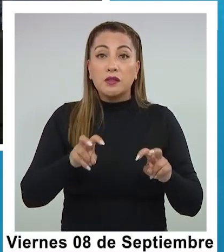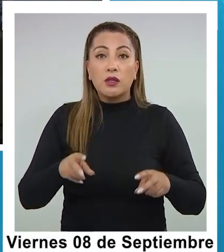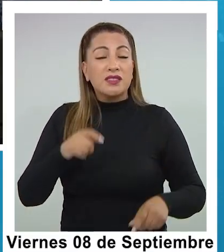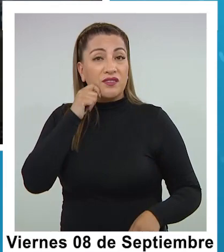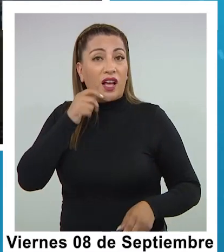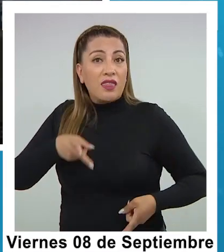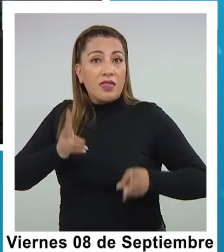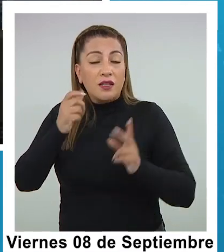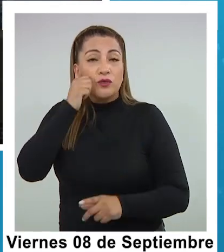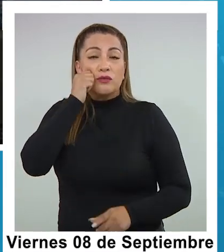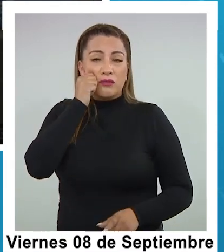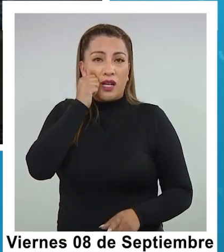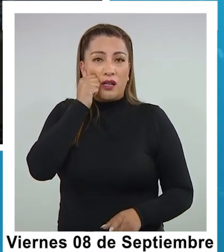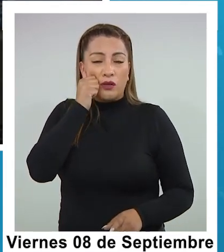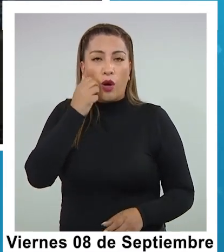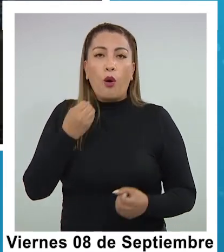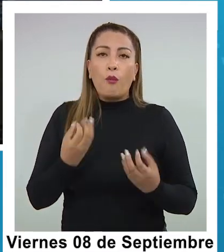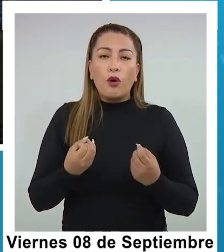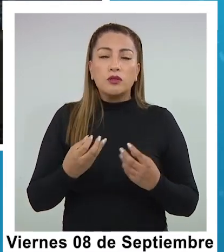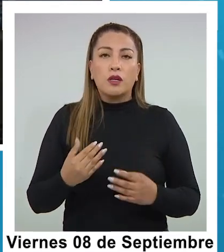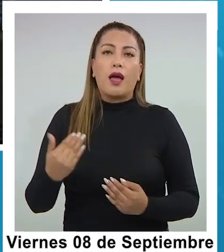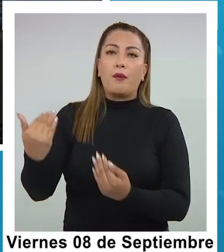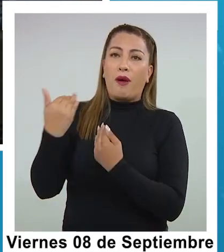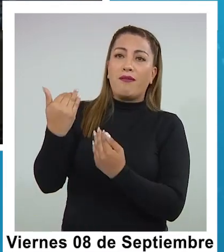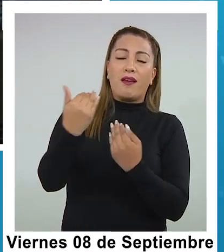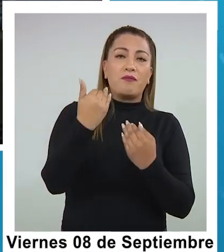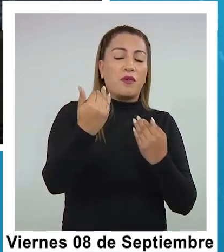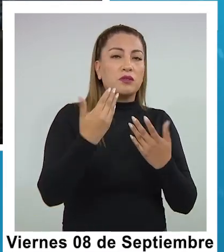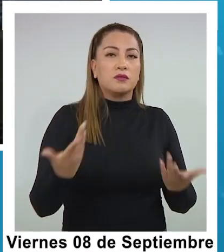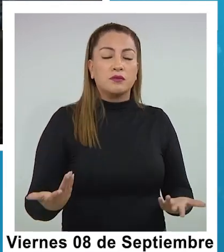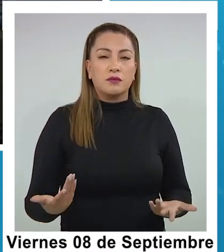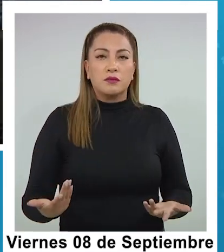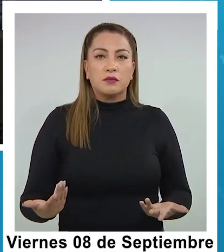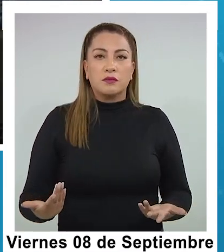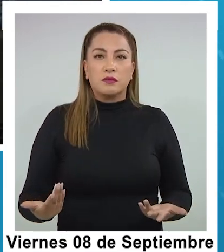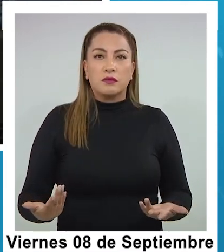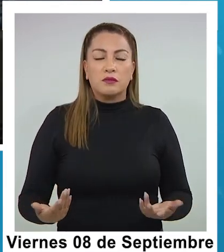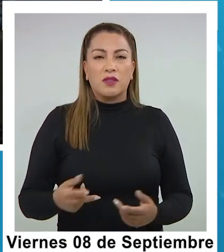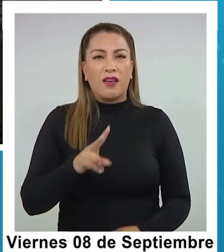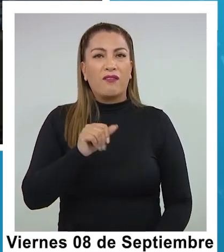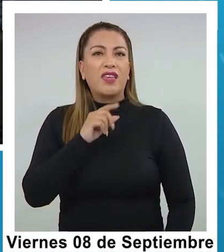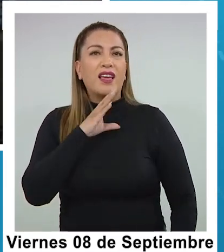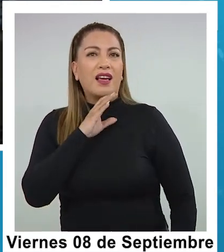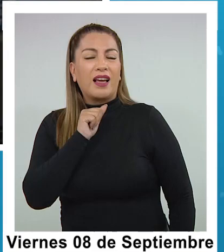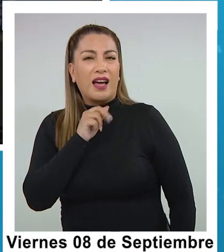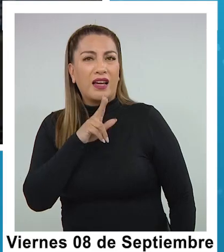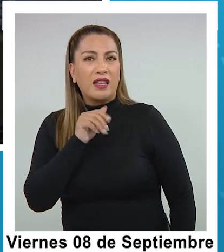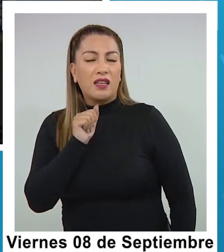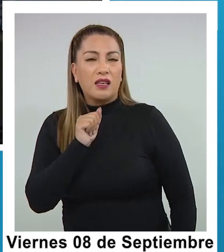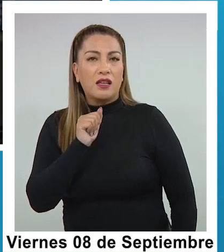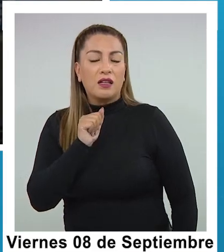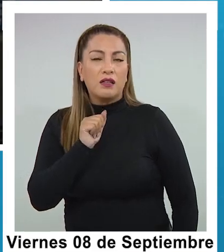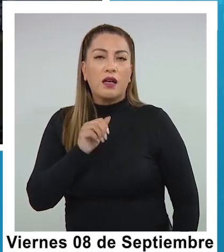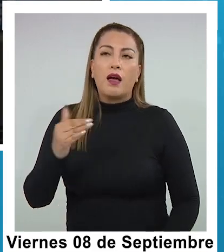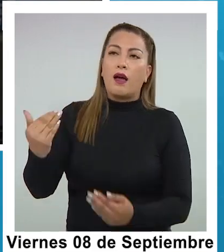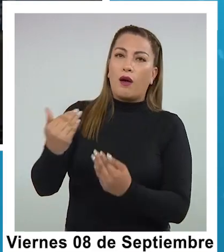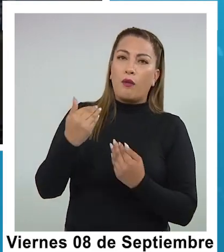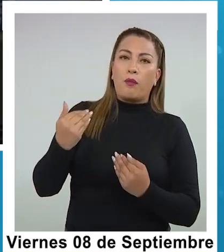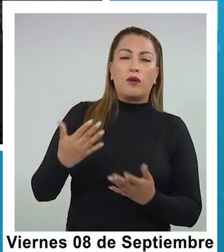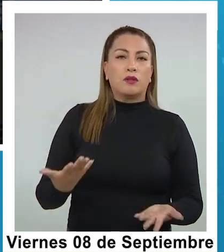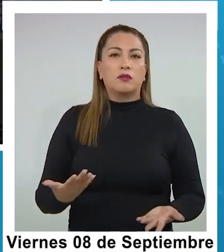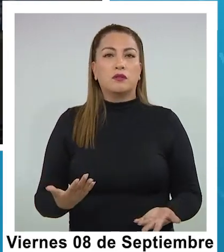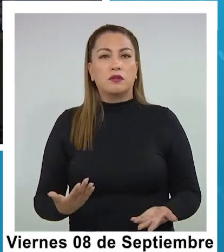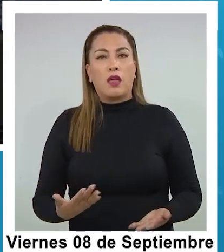eso. Yo hablaba de los 10.000 recursos de amparo que presentó la Vicaría, y tú dirás, ¿y la Vicaría dejó de presentar recursos de amparo? No, siguió con el